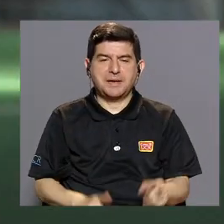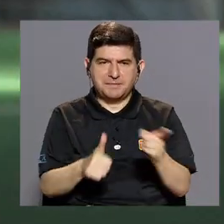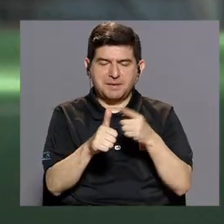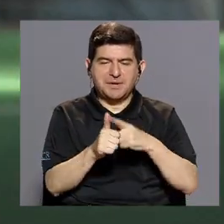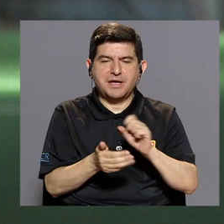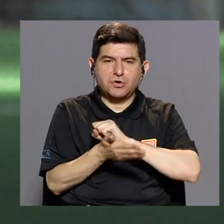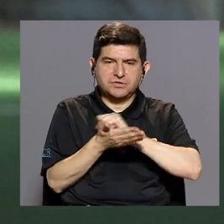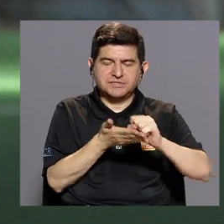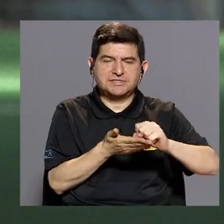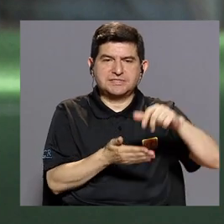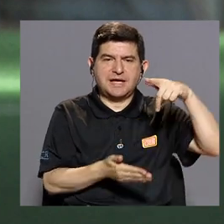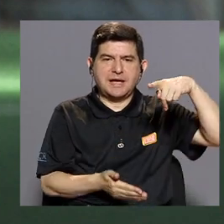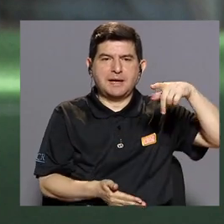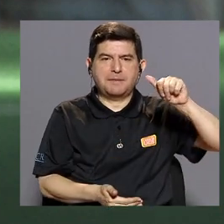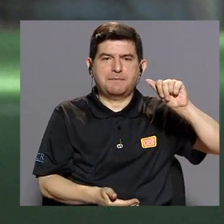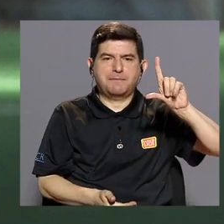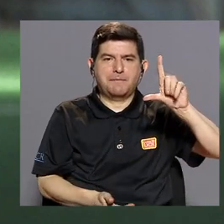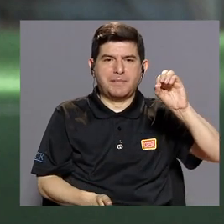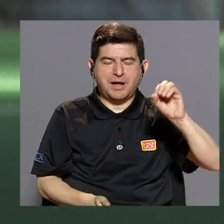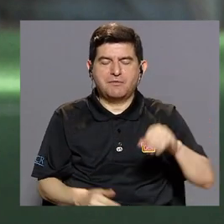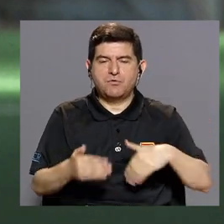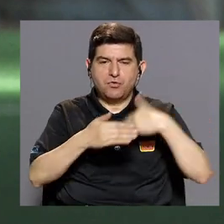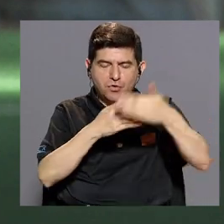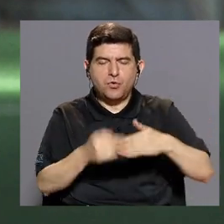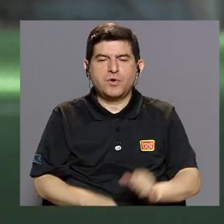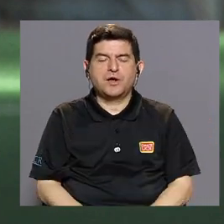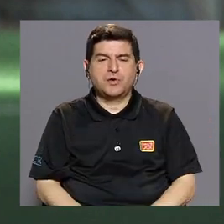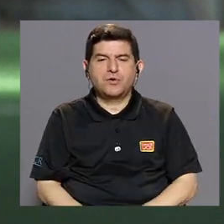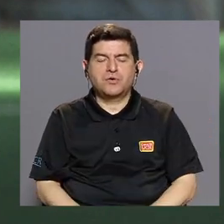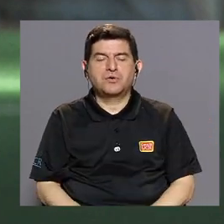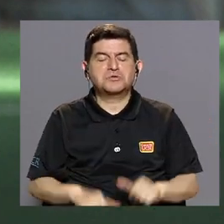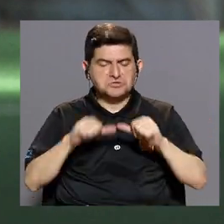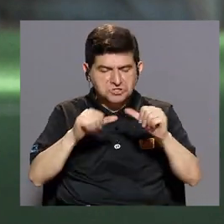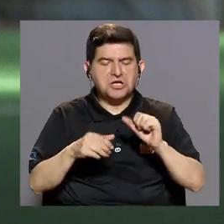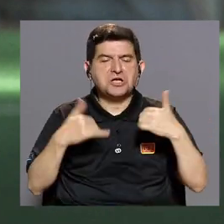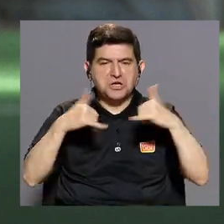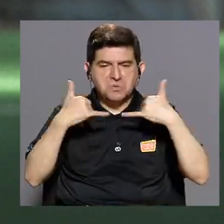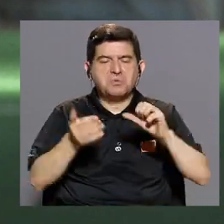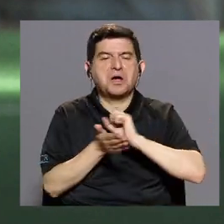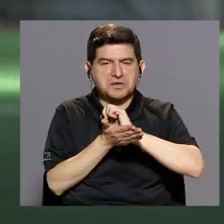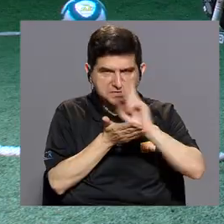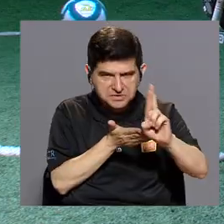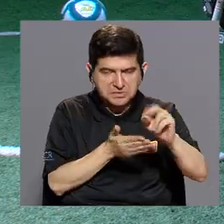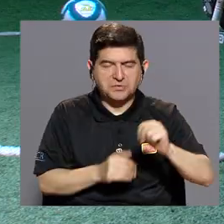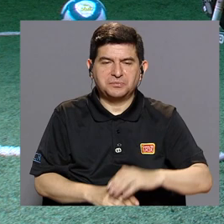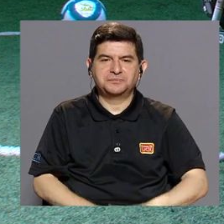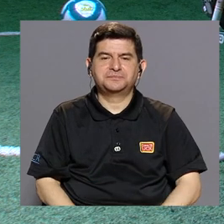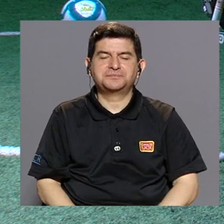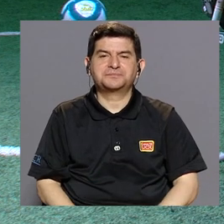en San Pablo y seguí jugando en San Ramón. Sí. Seguí jugando en San Ramón,